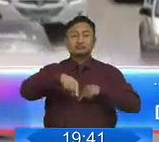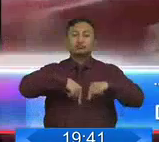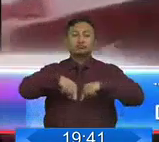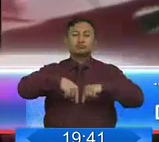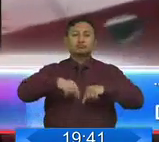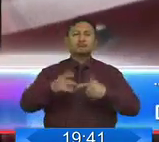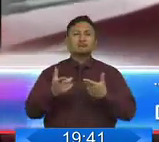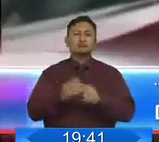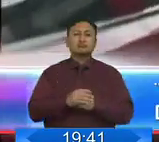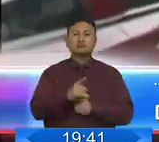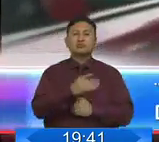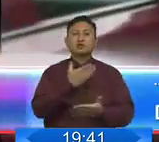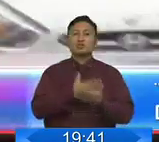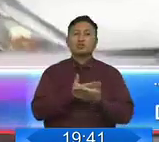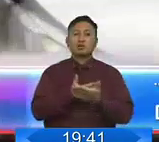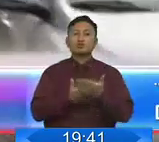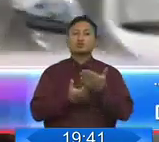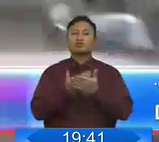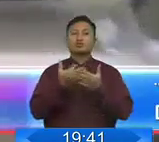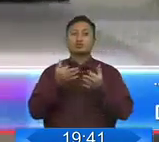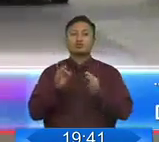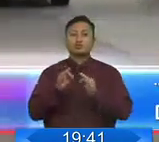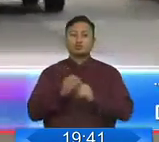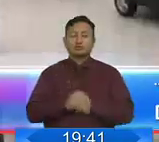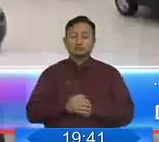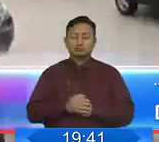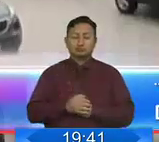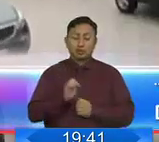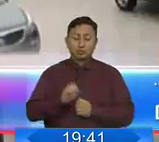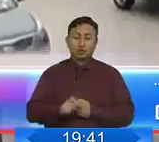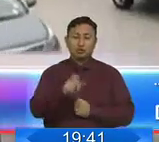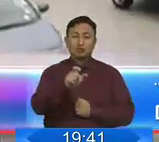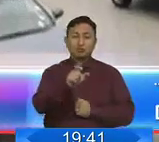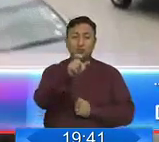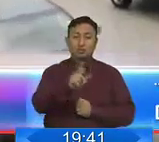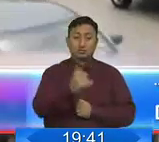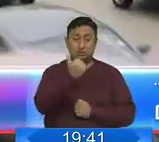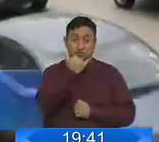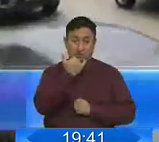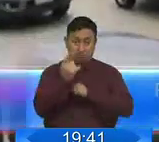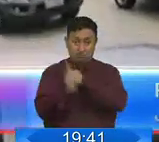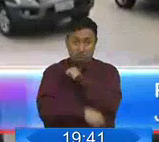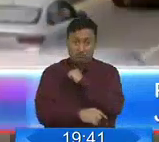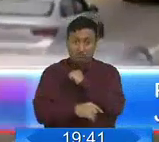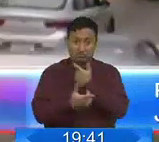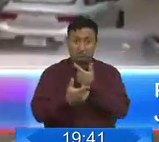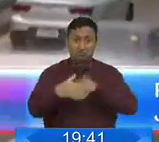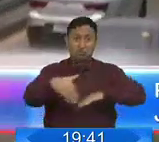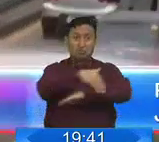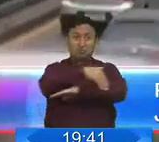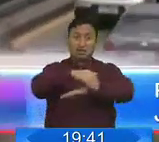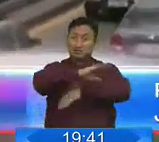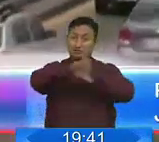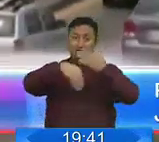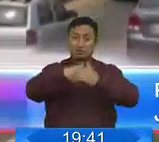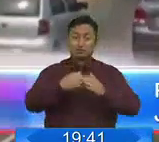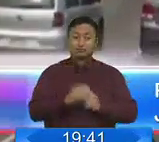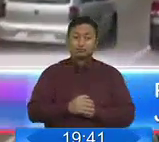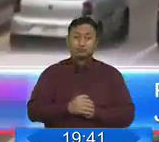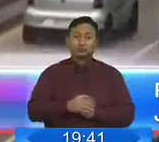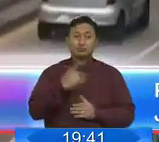movilidad, plantea un mecanismo alternativo para sancionar las infracciones en calles y avenidas. Una Smart